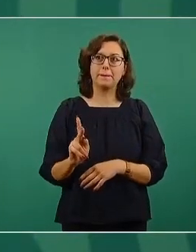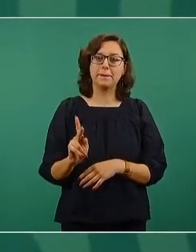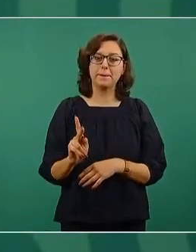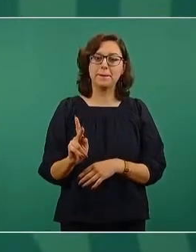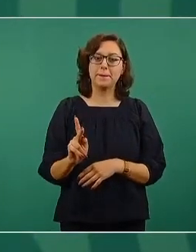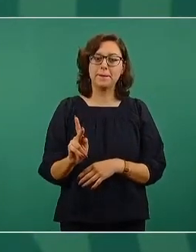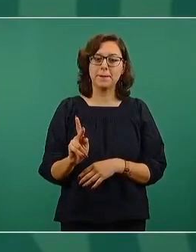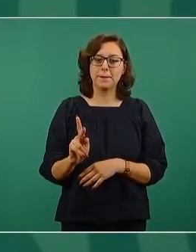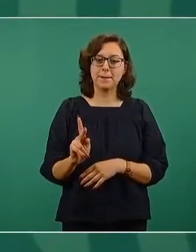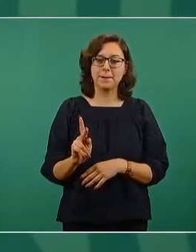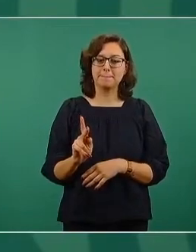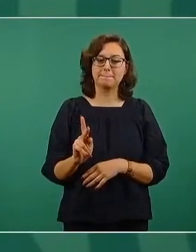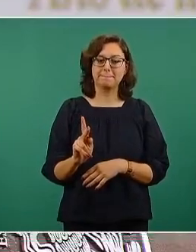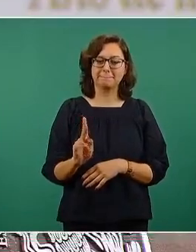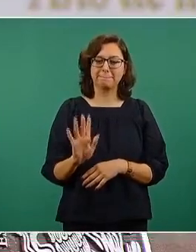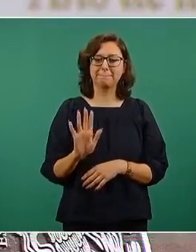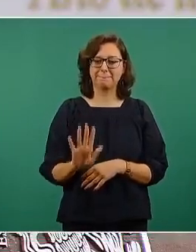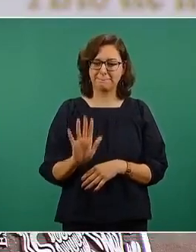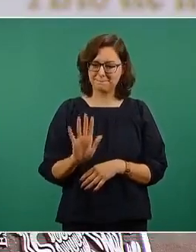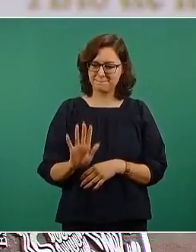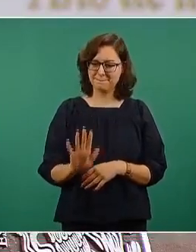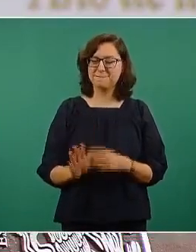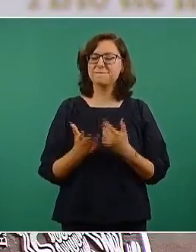se va a administrar.